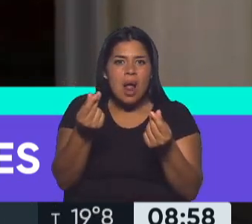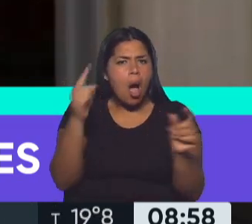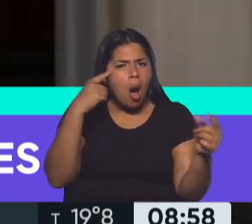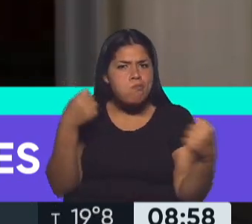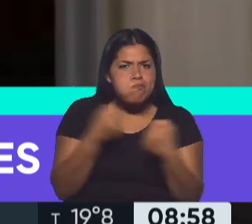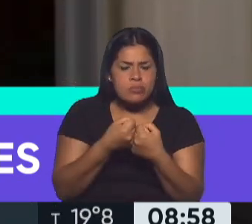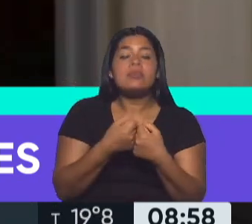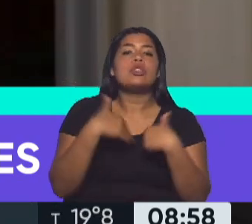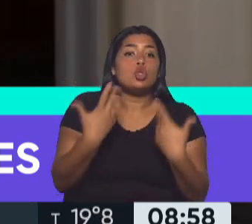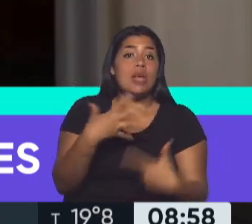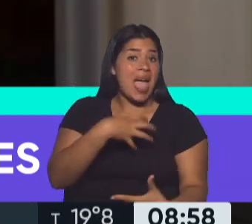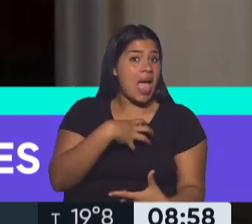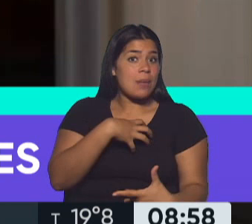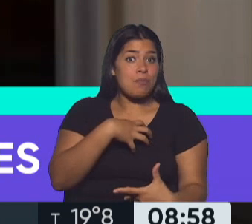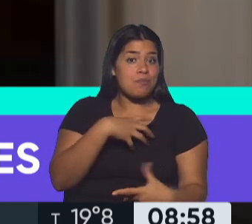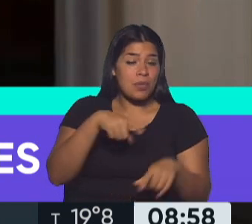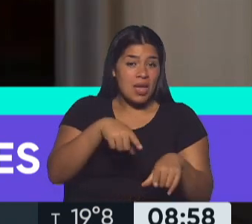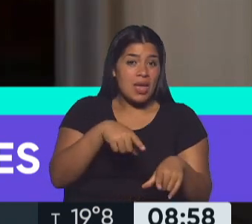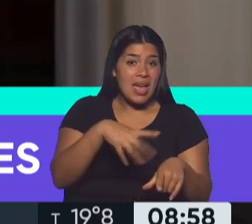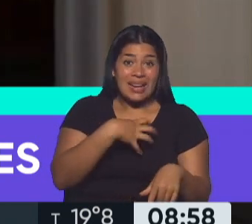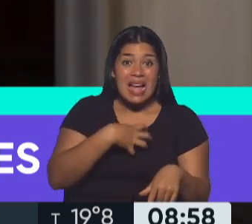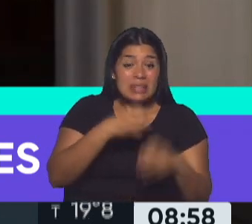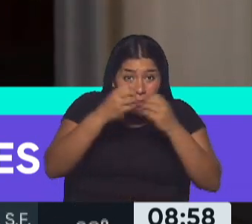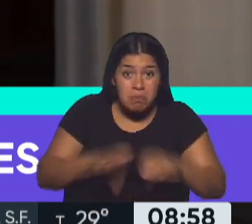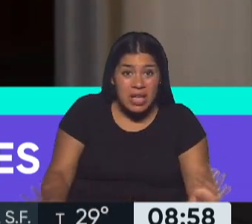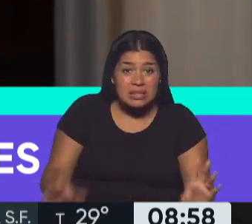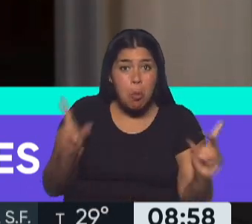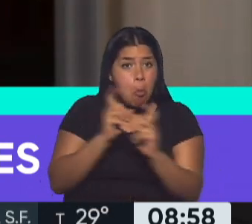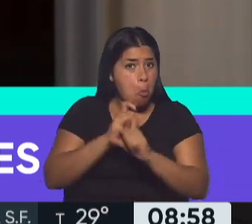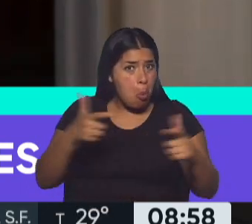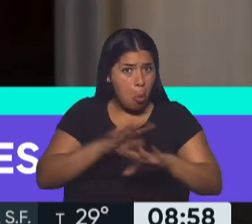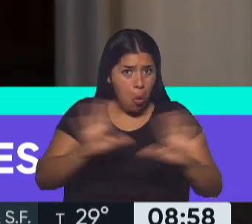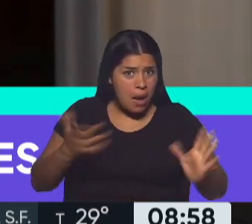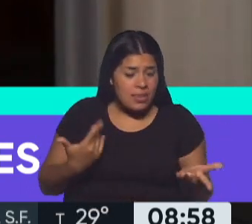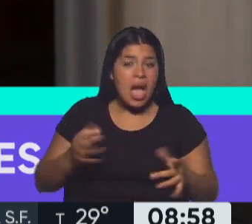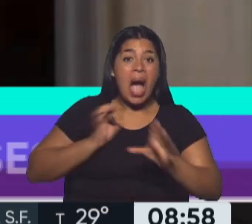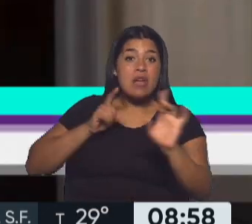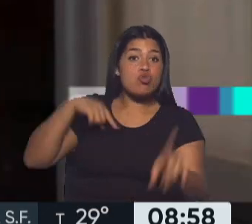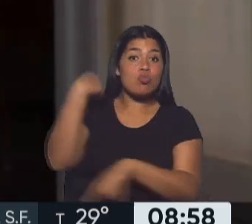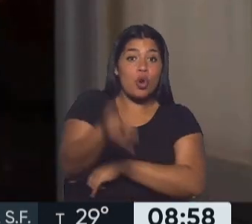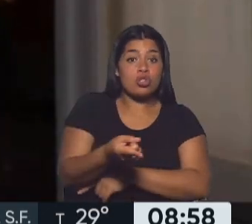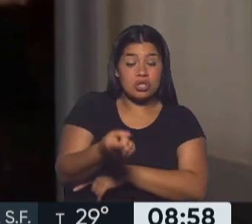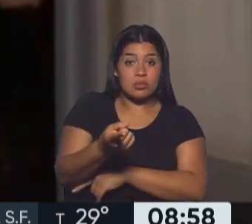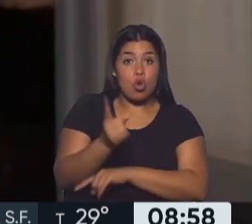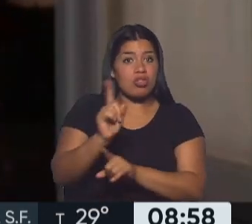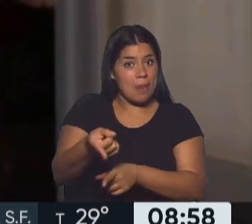es empezar. Y ocurrirá esto el año que viene, ocurrirá en el 2023.